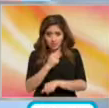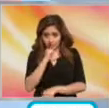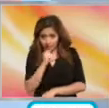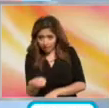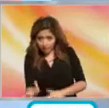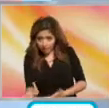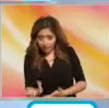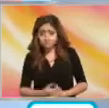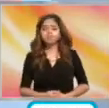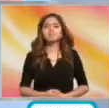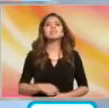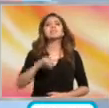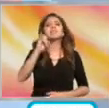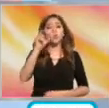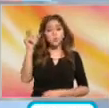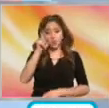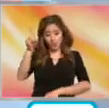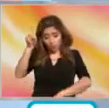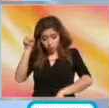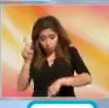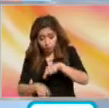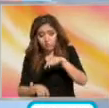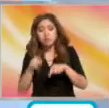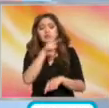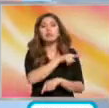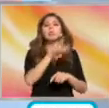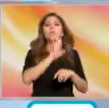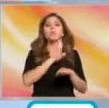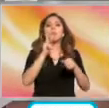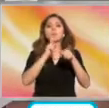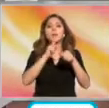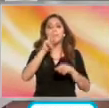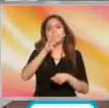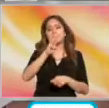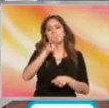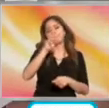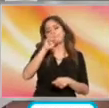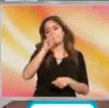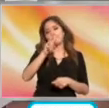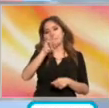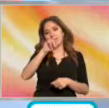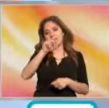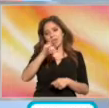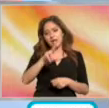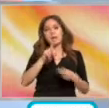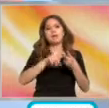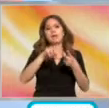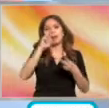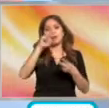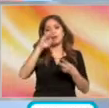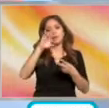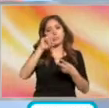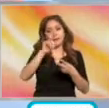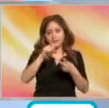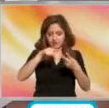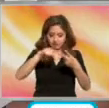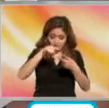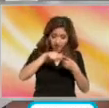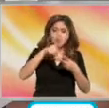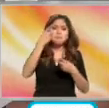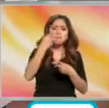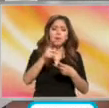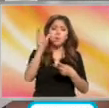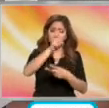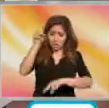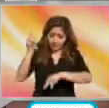un poquito el manejo de los pigmentos biliares y de las enzimas, pero bueno, eso se puede sustituir a través de tratamiento médico, Sí.